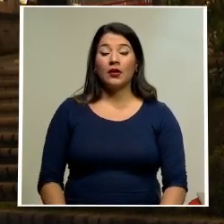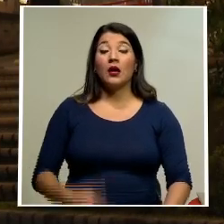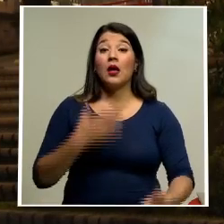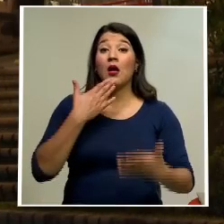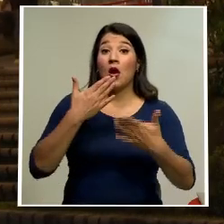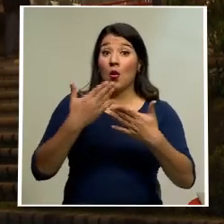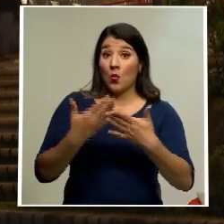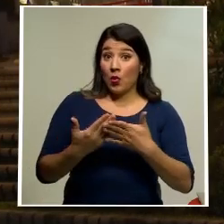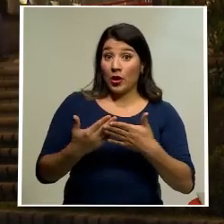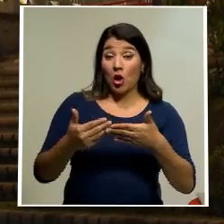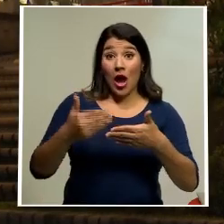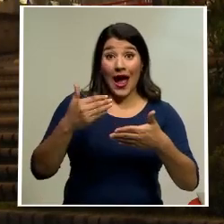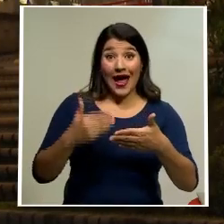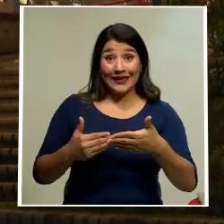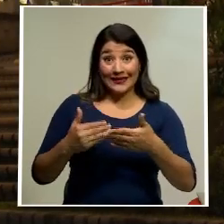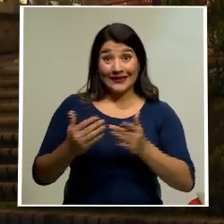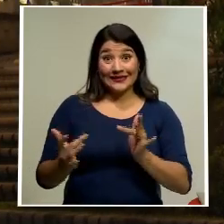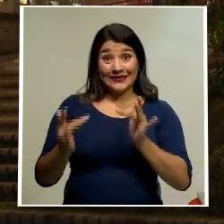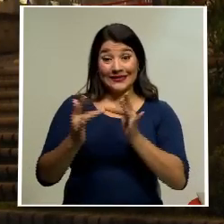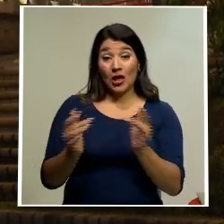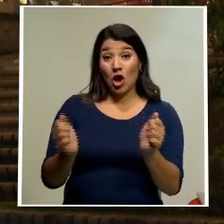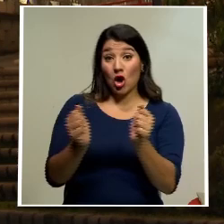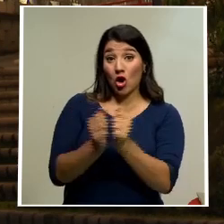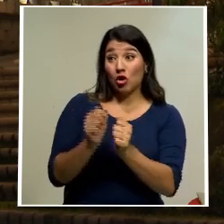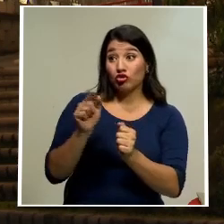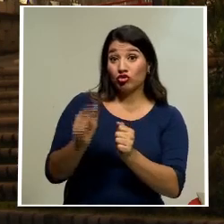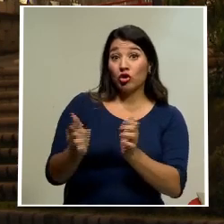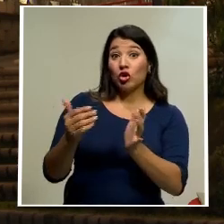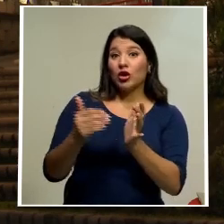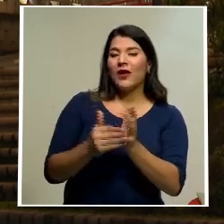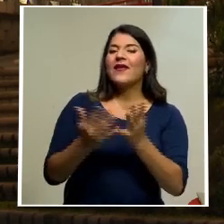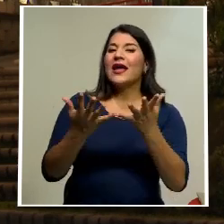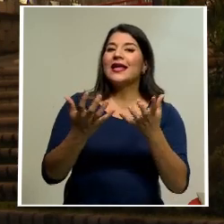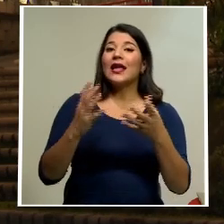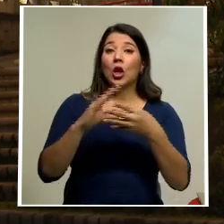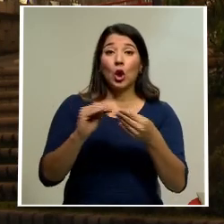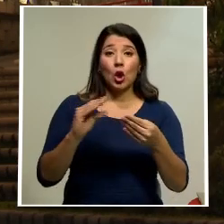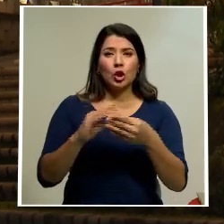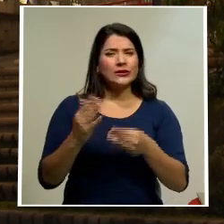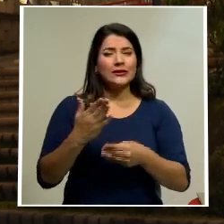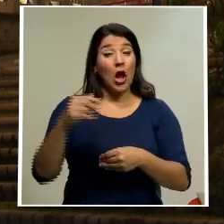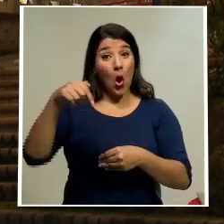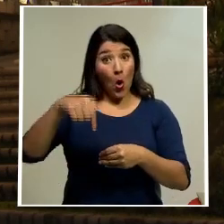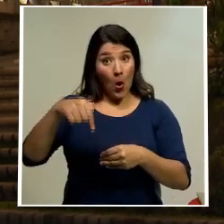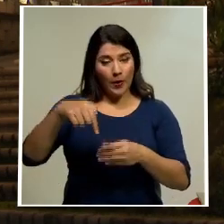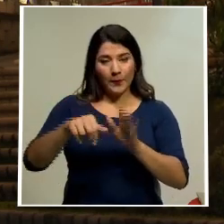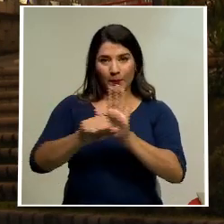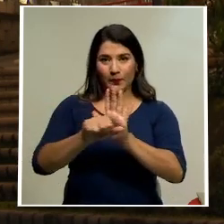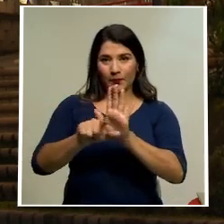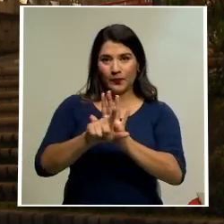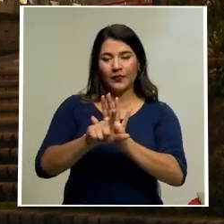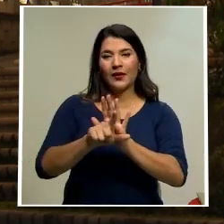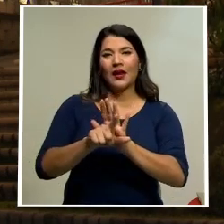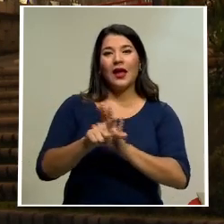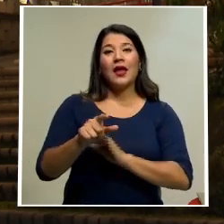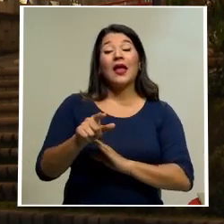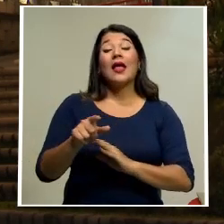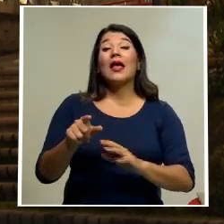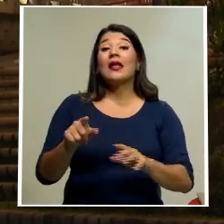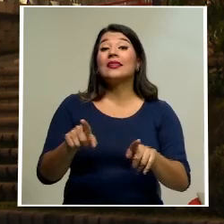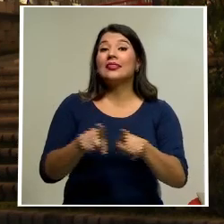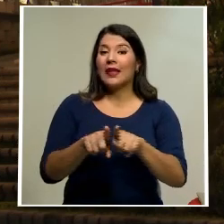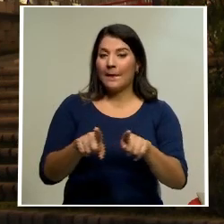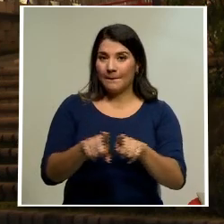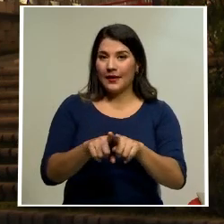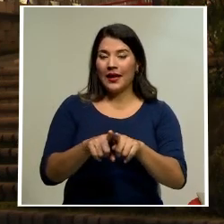Televidentes, Eisel, antes de regresar al estudio principal, nada más decirles que hoy acá en la Asamblea Legislativa también pues se dio la creación